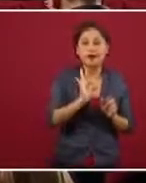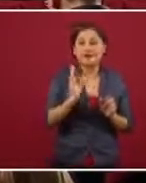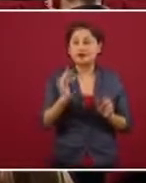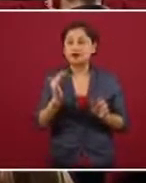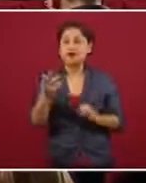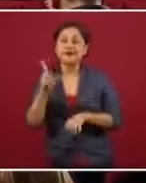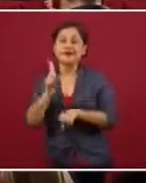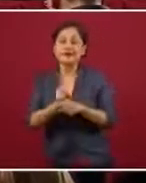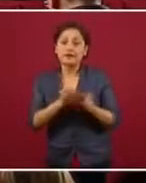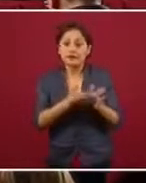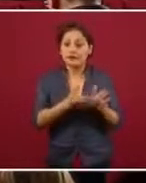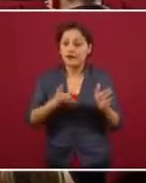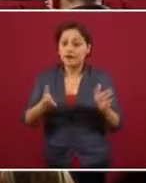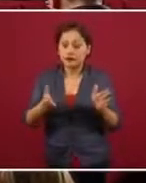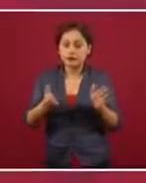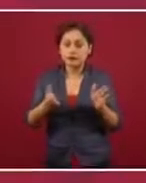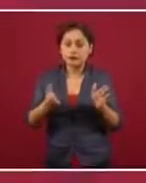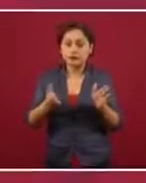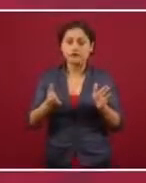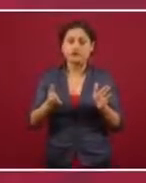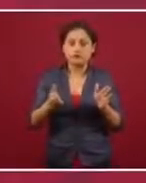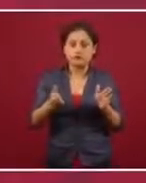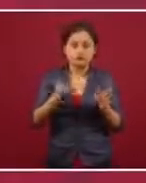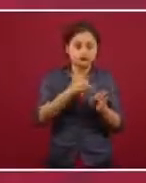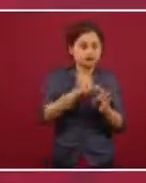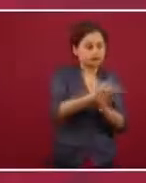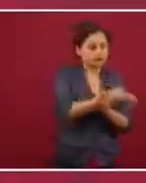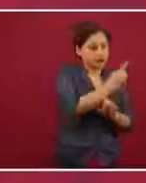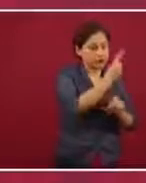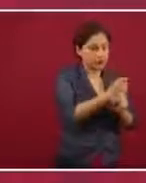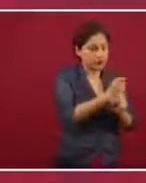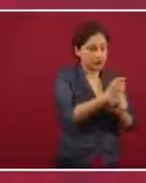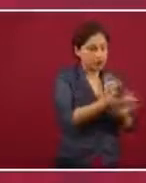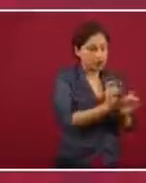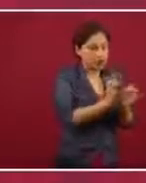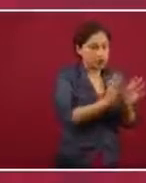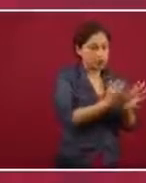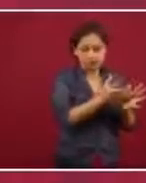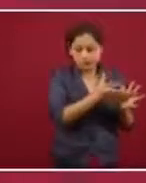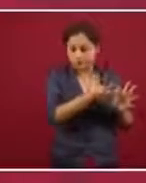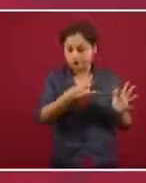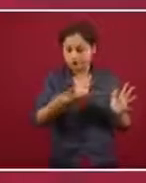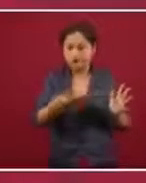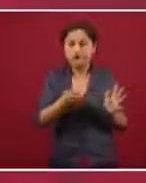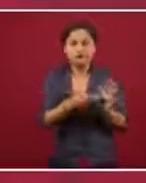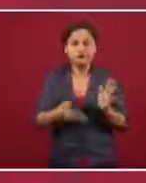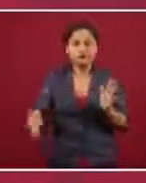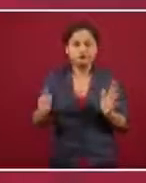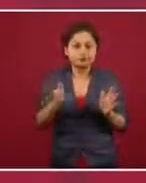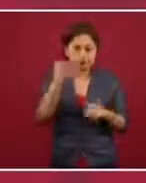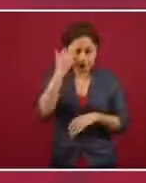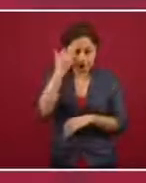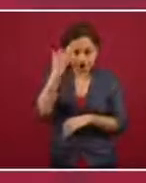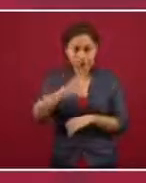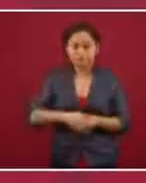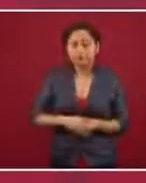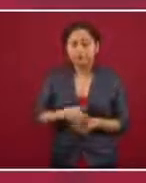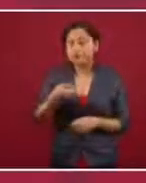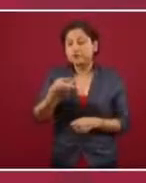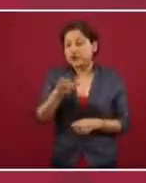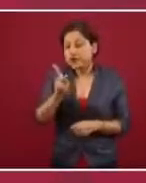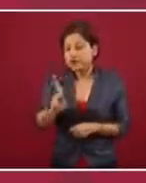de que pasáramos al escenario 2. Si somos efectivos en las medidas